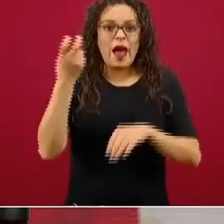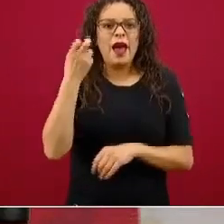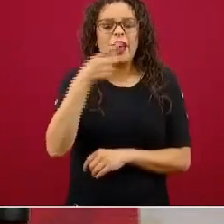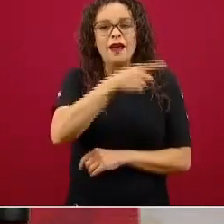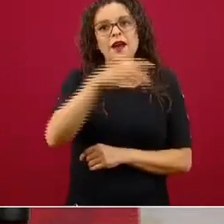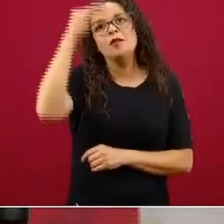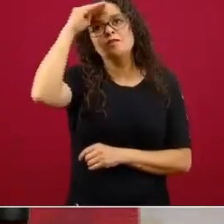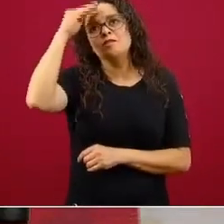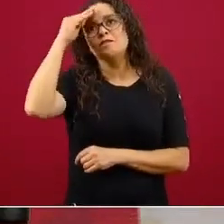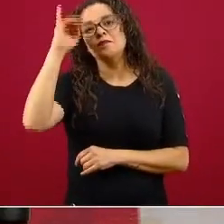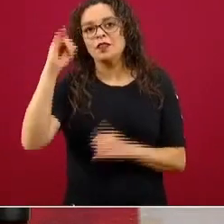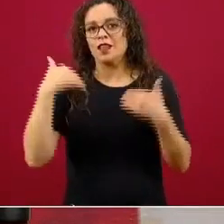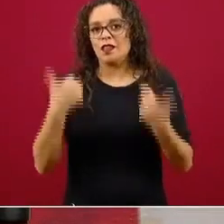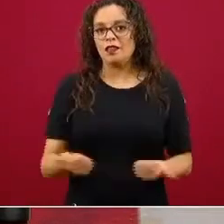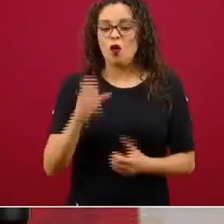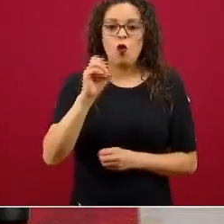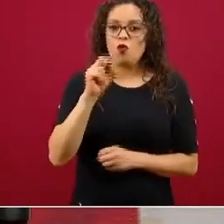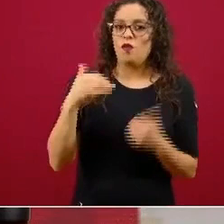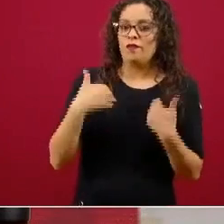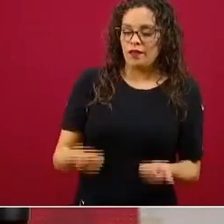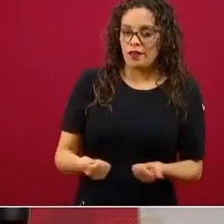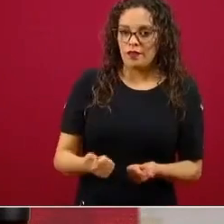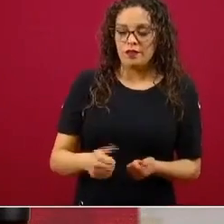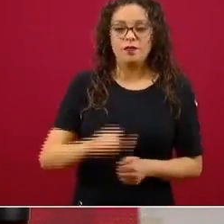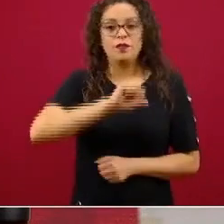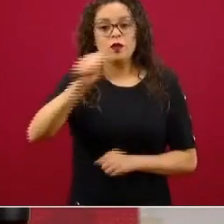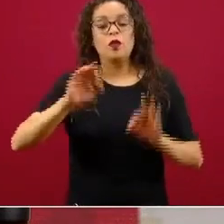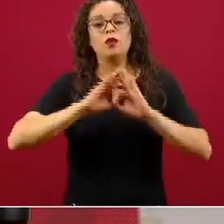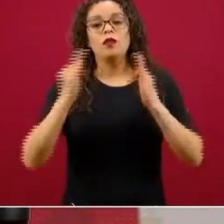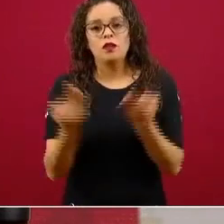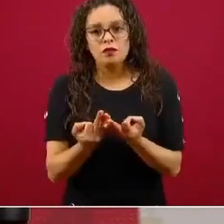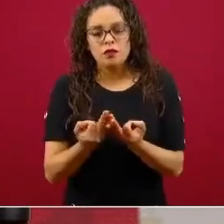existe también los fenómenos de